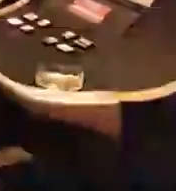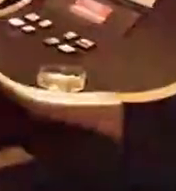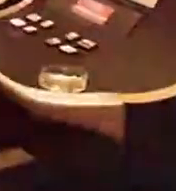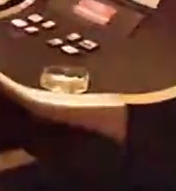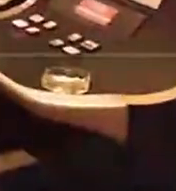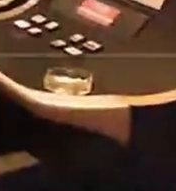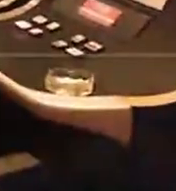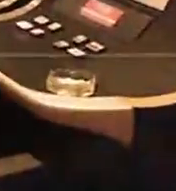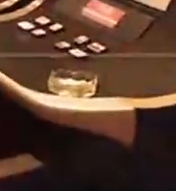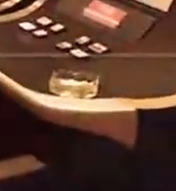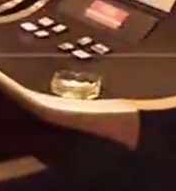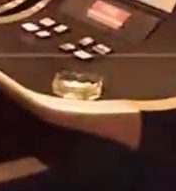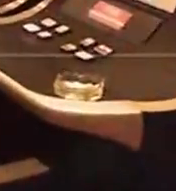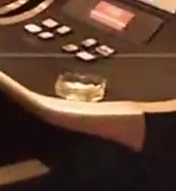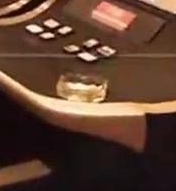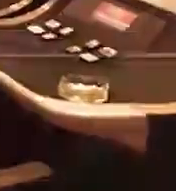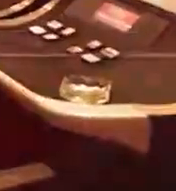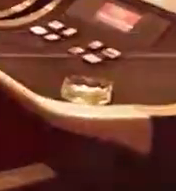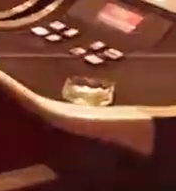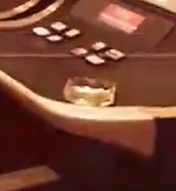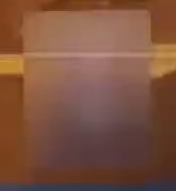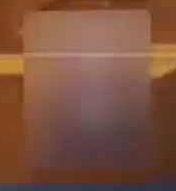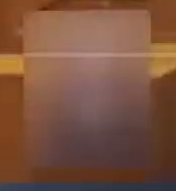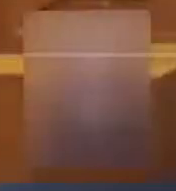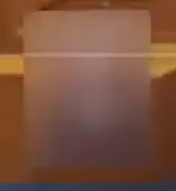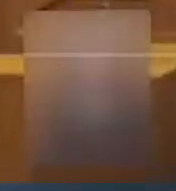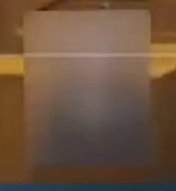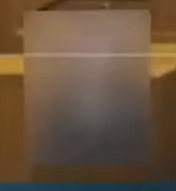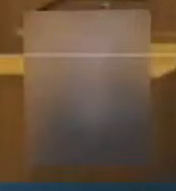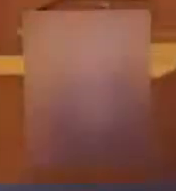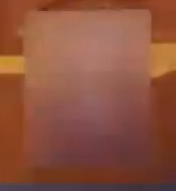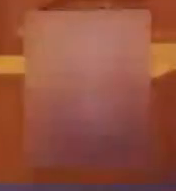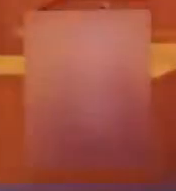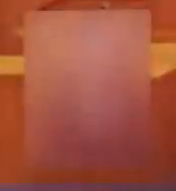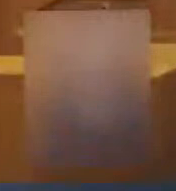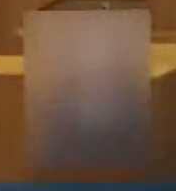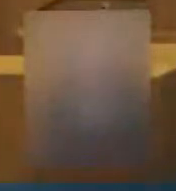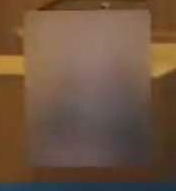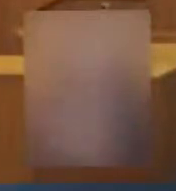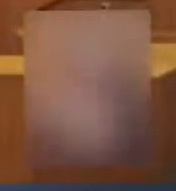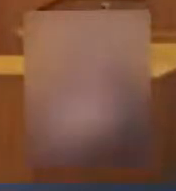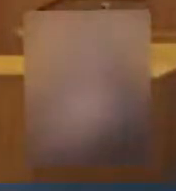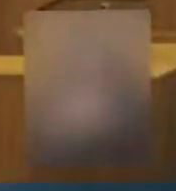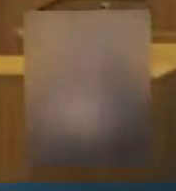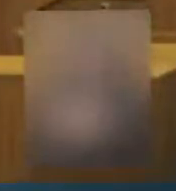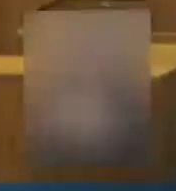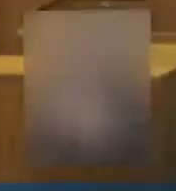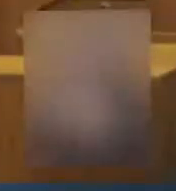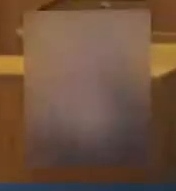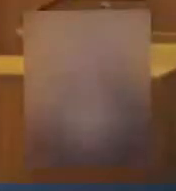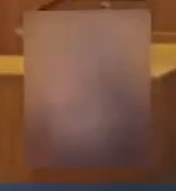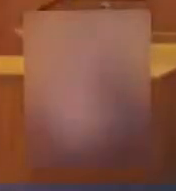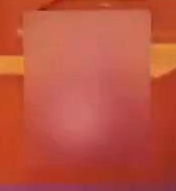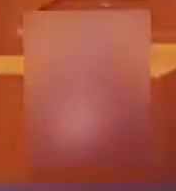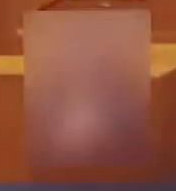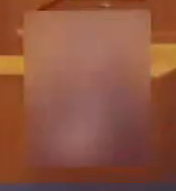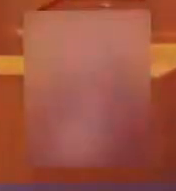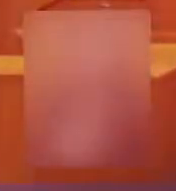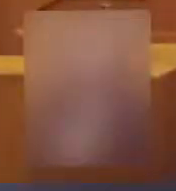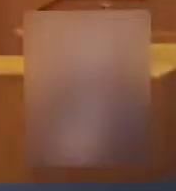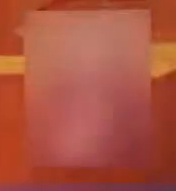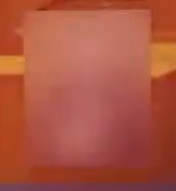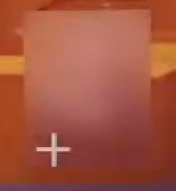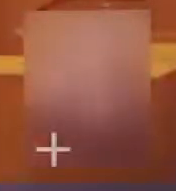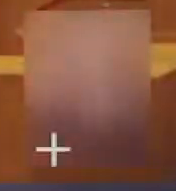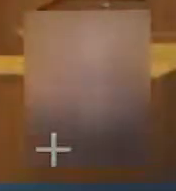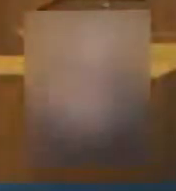y de personas adictas al juego y las apuestas. Durante el debate, la bancada de Movimiento Ciudadano advirtió que la reforma